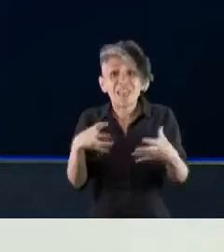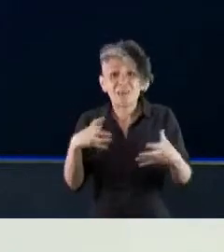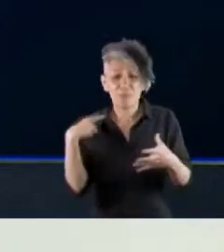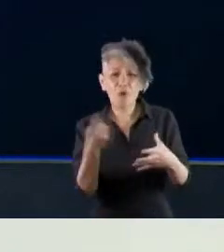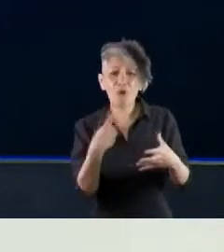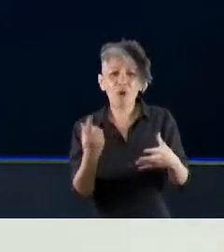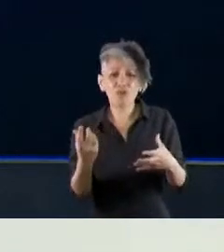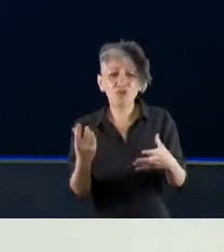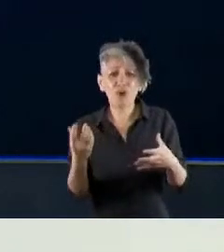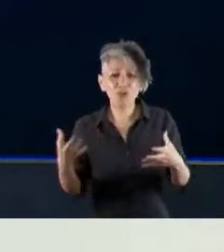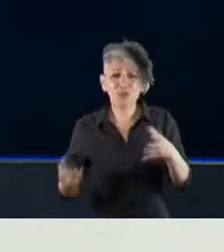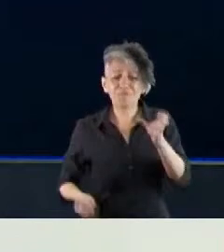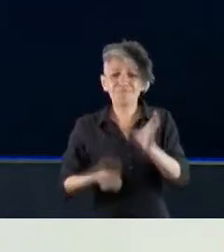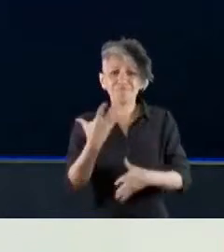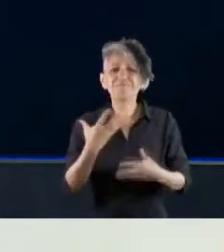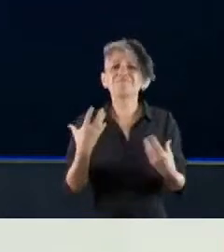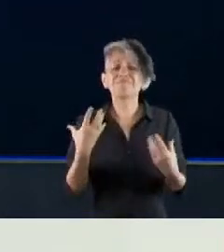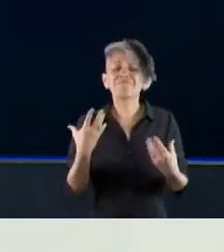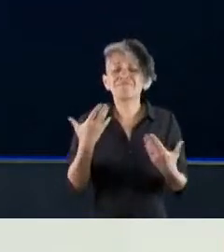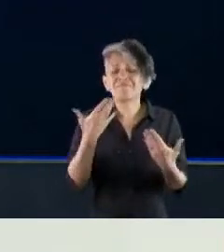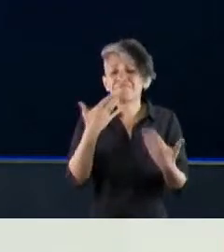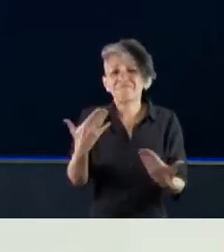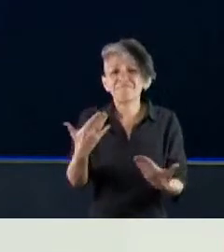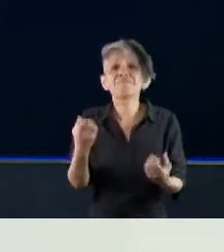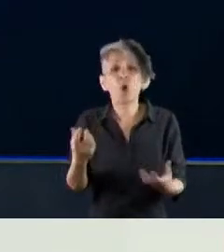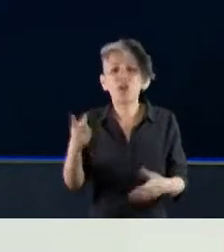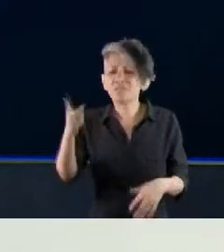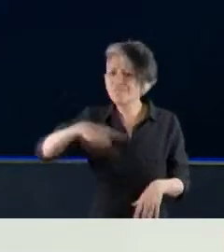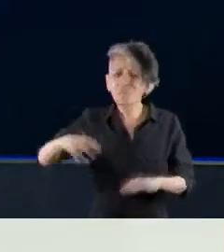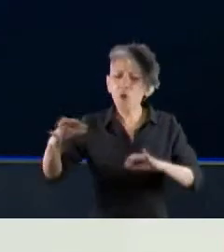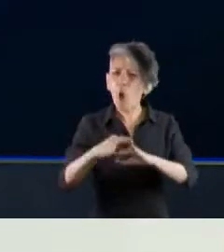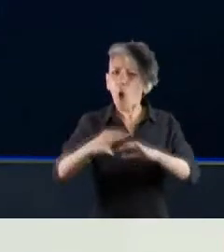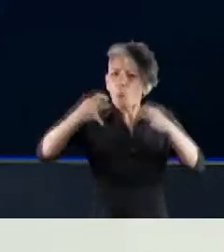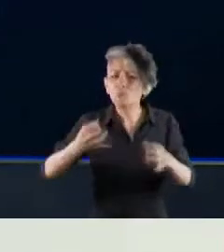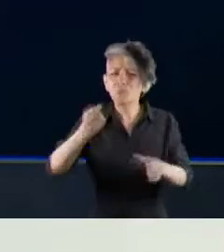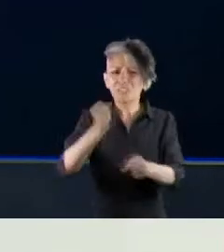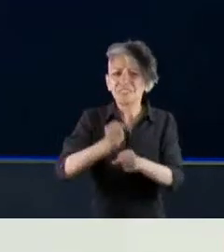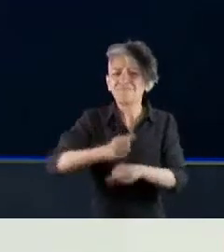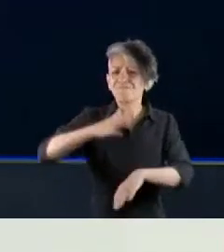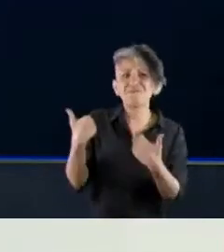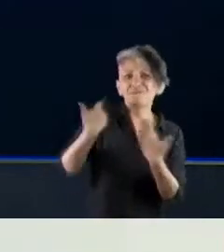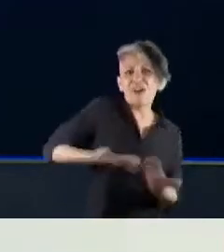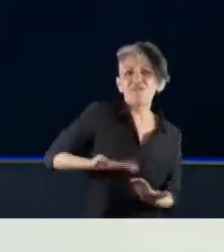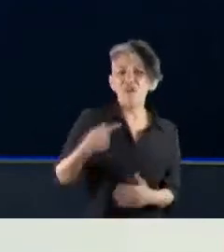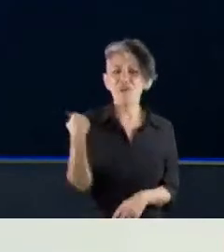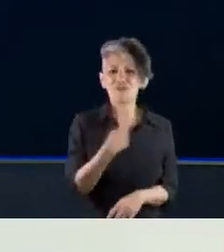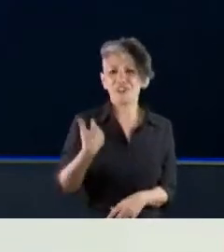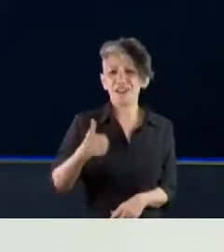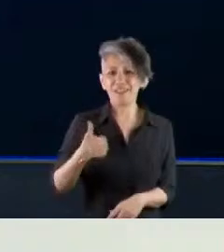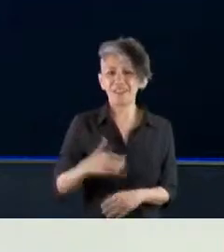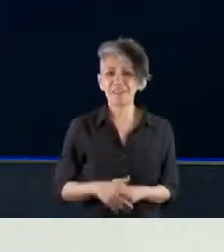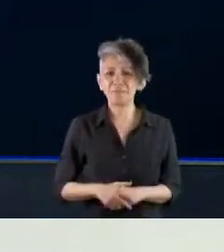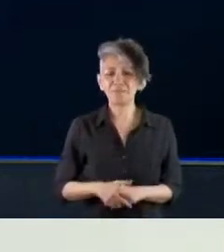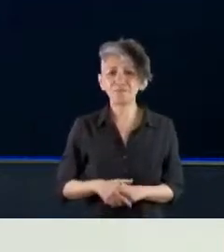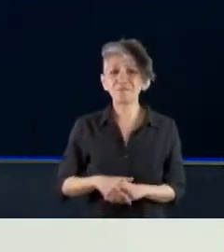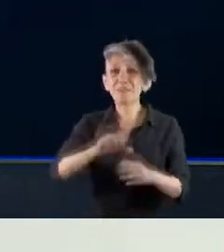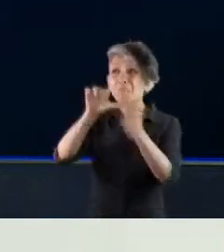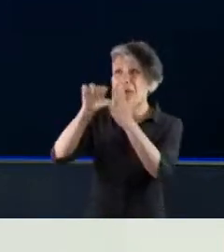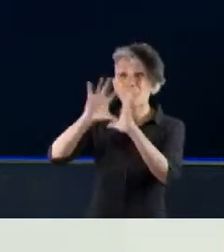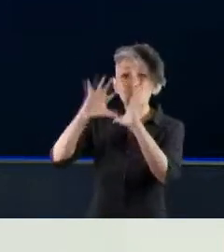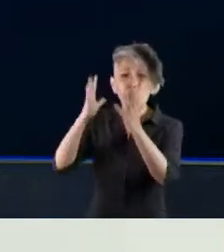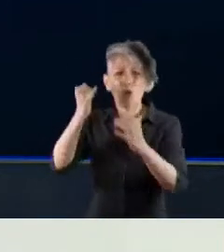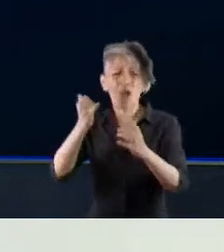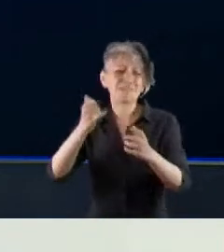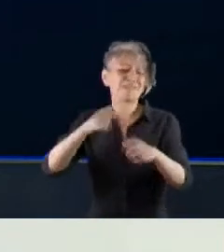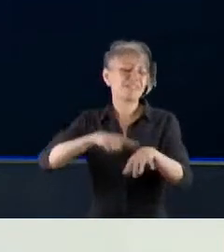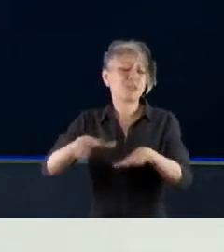fíjese que es muy importante quién es el ministro y quién es la política. Claro, como yo le decía en nuestra intervención que tuvimos el otro día, es clave la credibilidad.